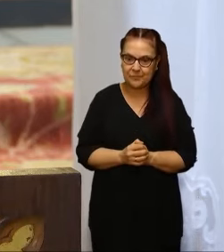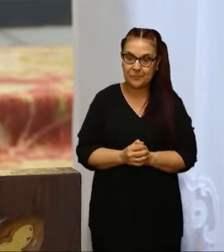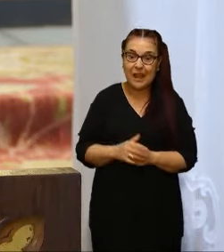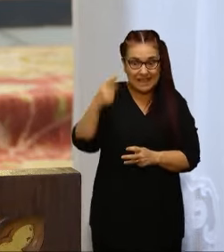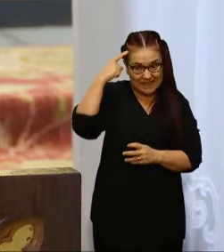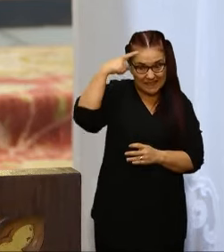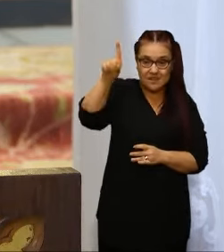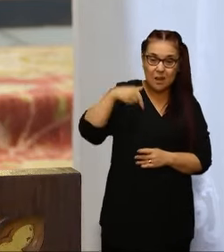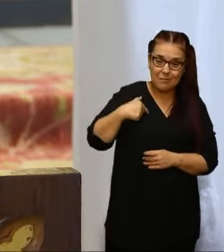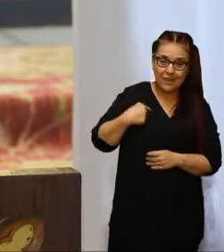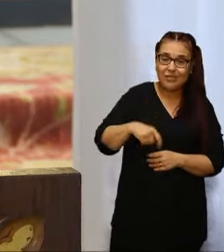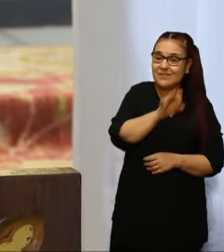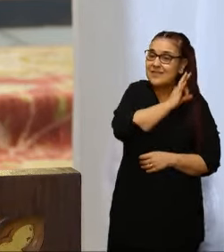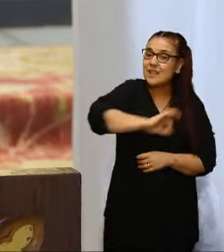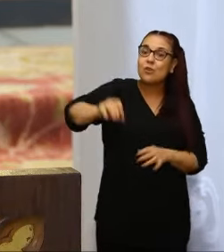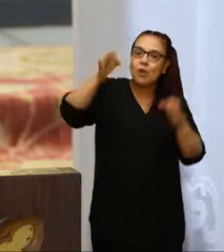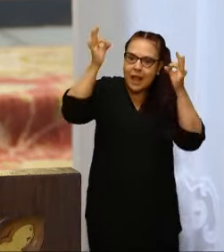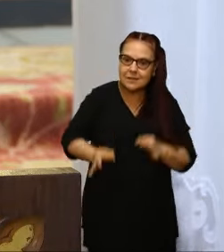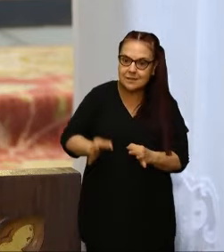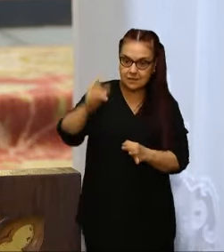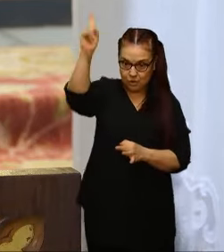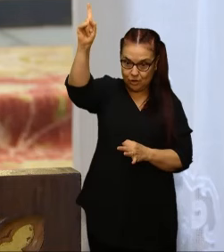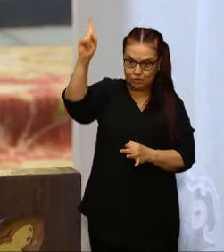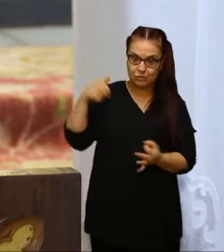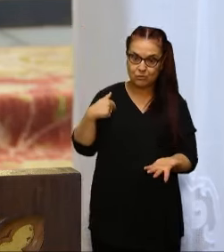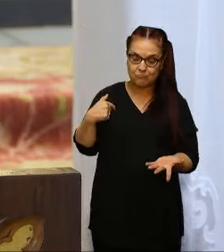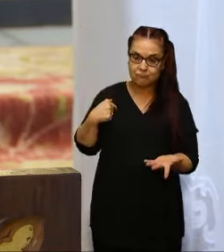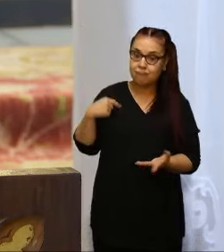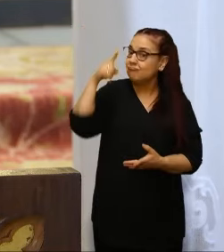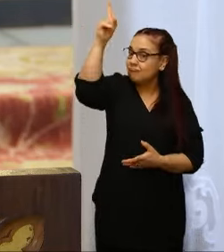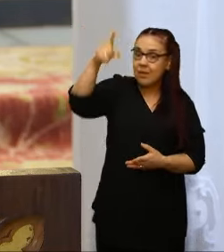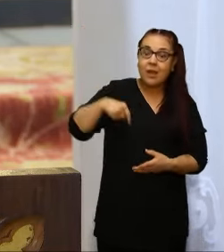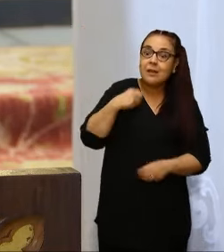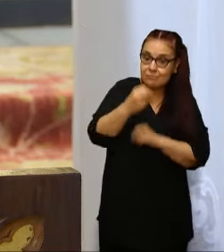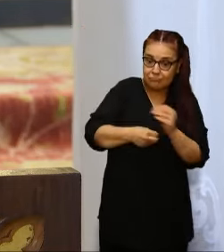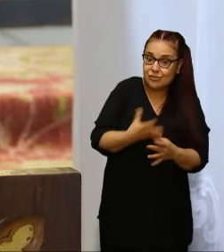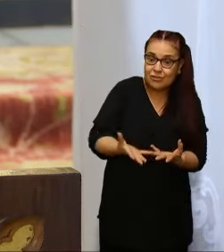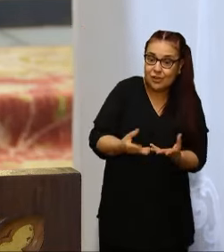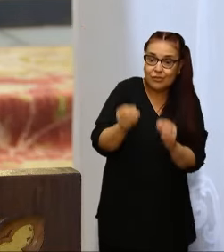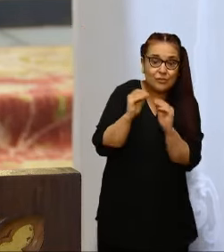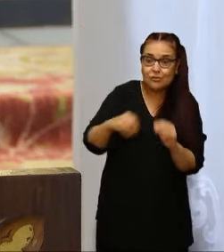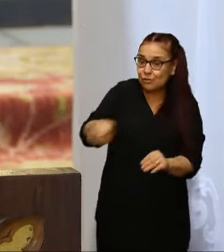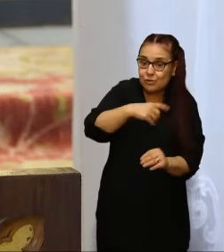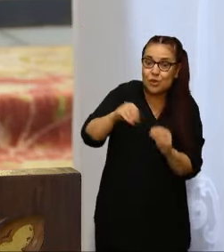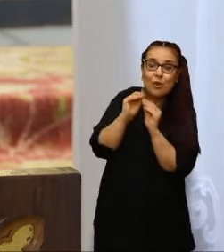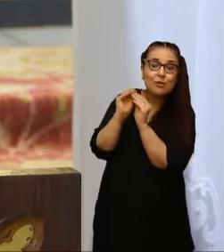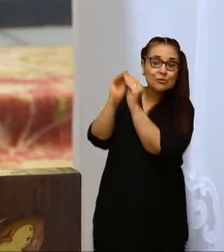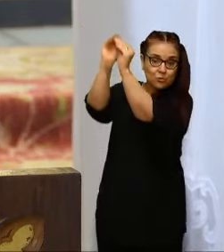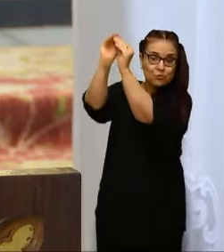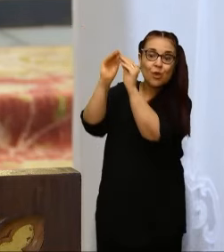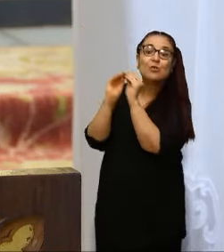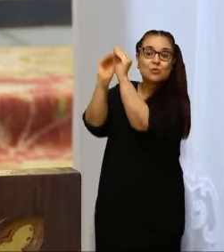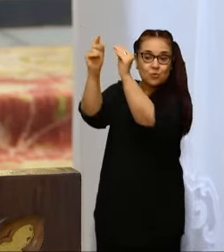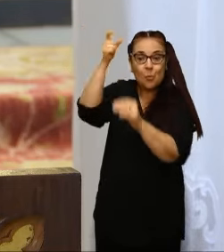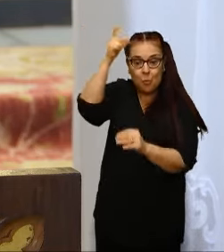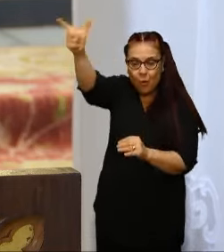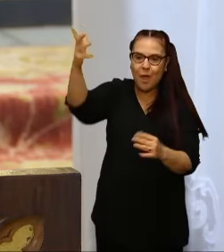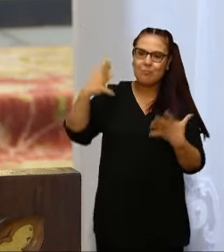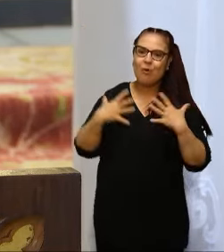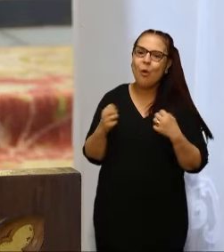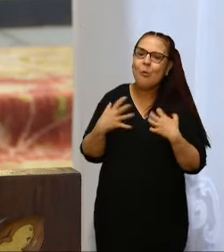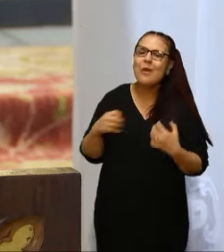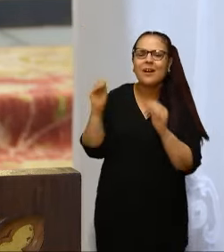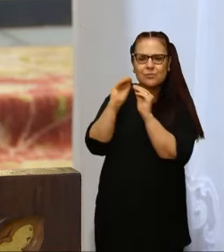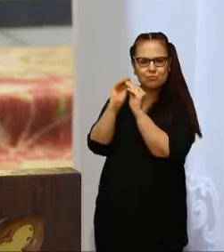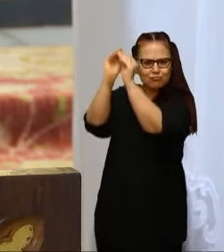Sabed que el Señor es Dios, que Él nos hizo y somos suyos, su pueblo y ovejas de su rebaño.